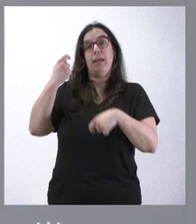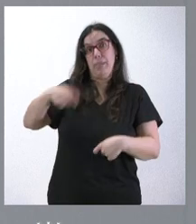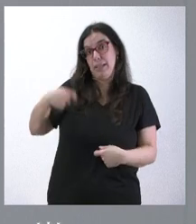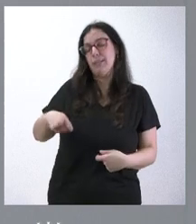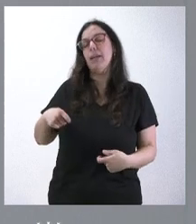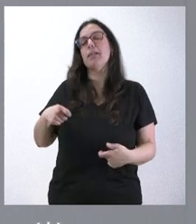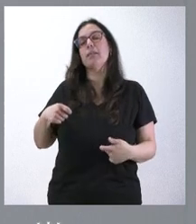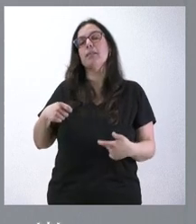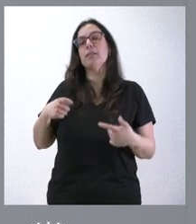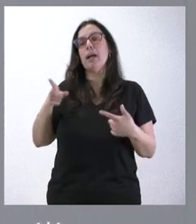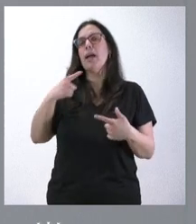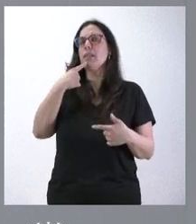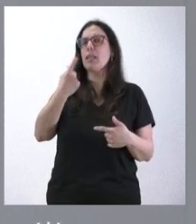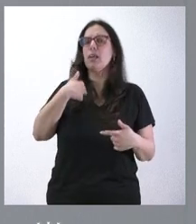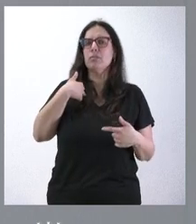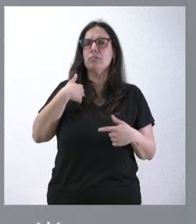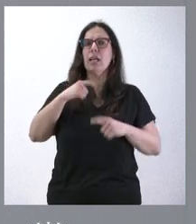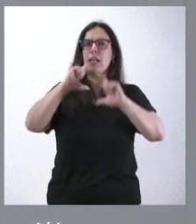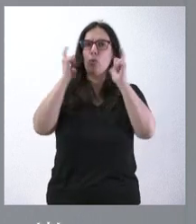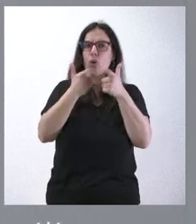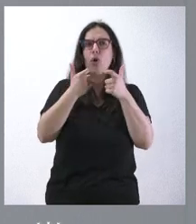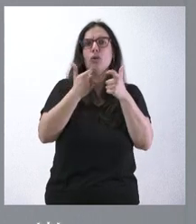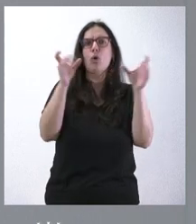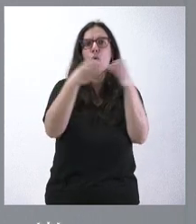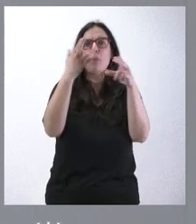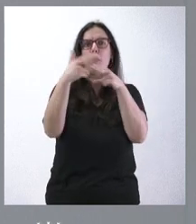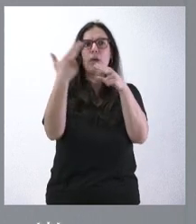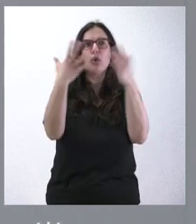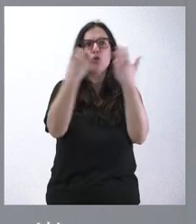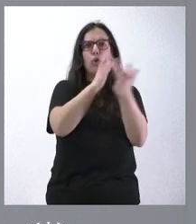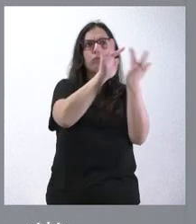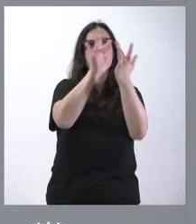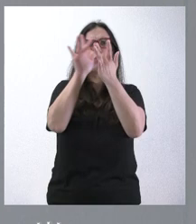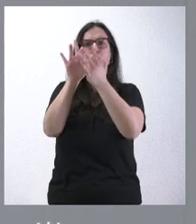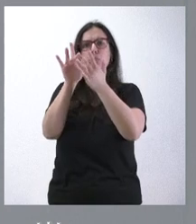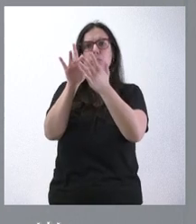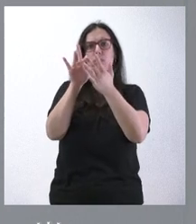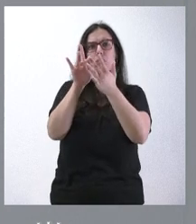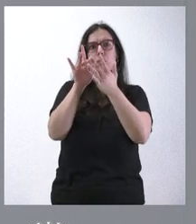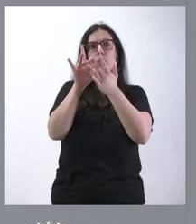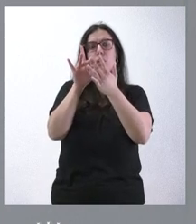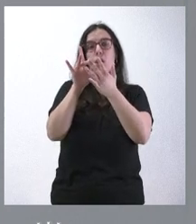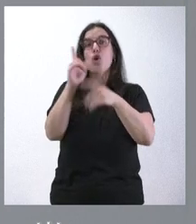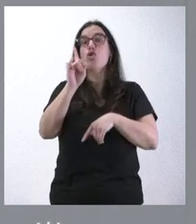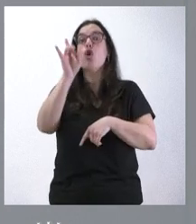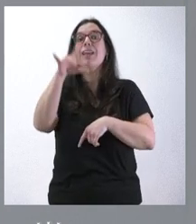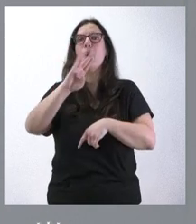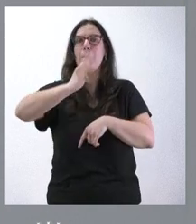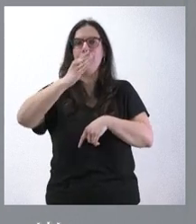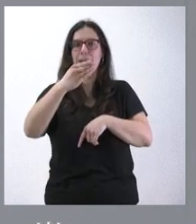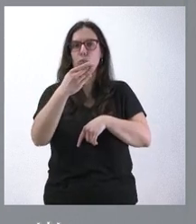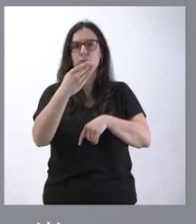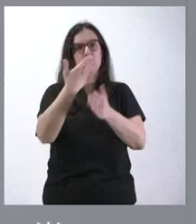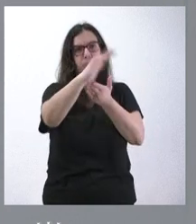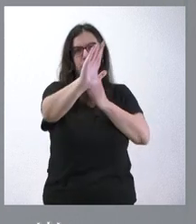rey anunció que se reuniría con todos los partidos políticos a excepción de uno que era bildu y que la posición Clara e